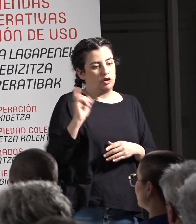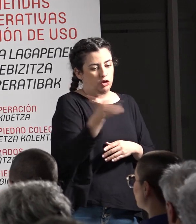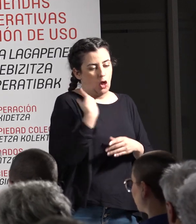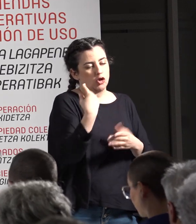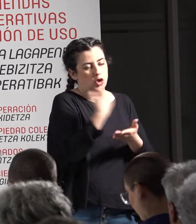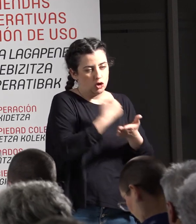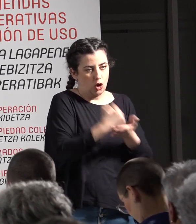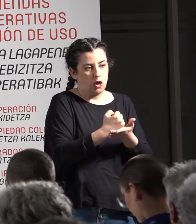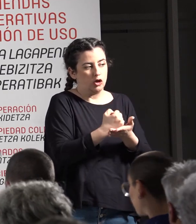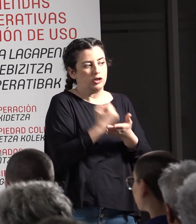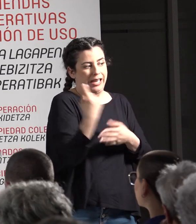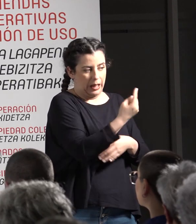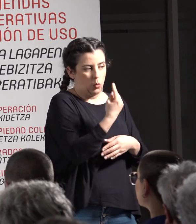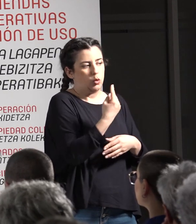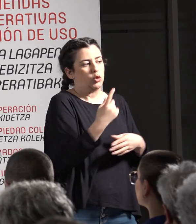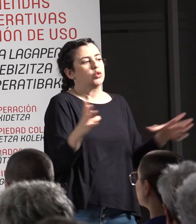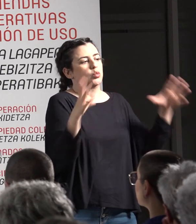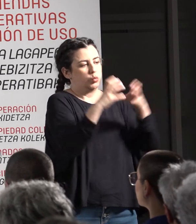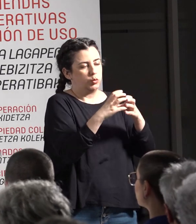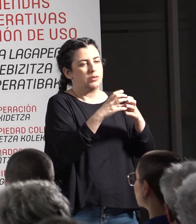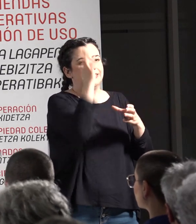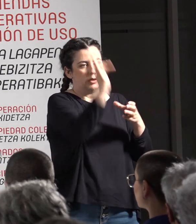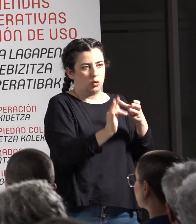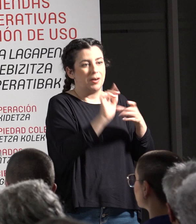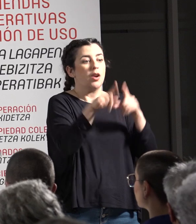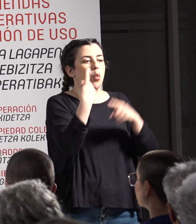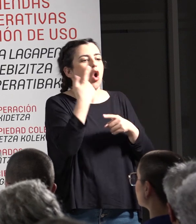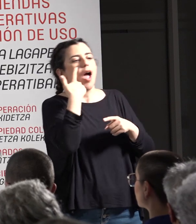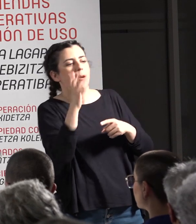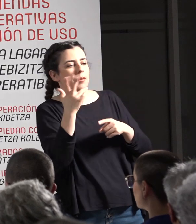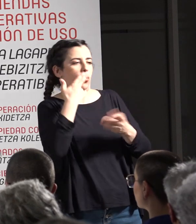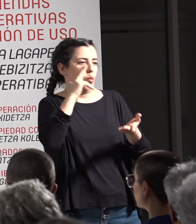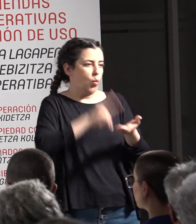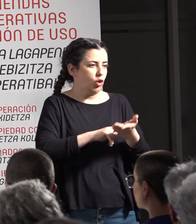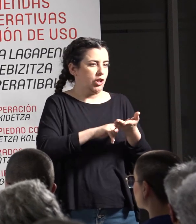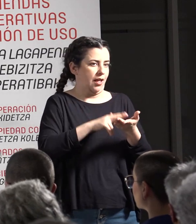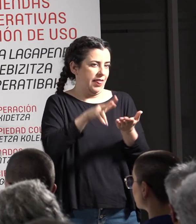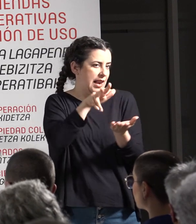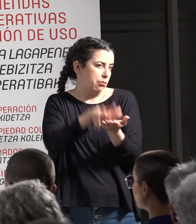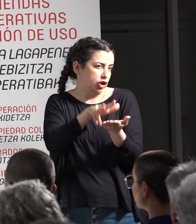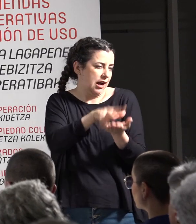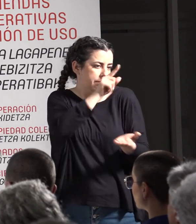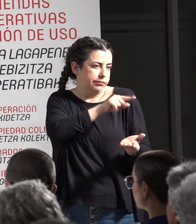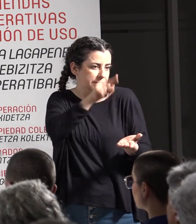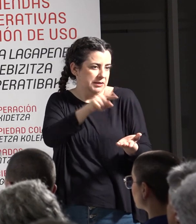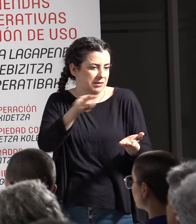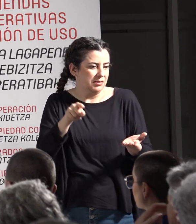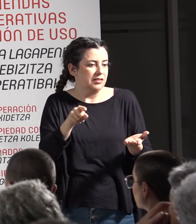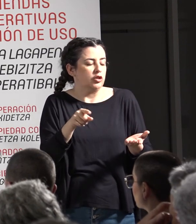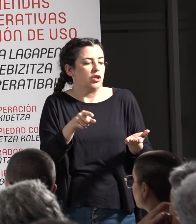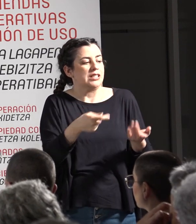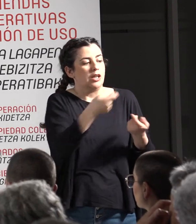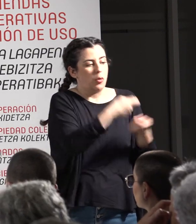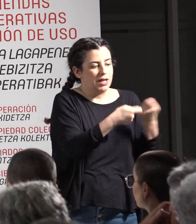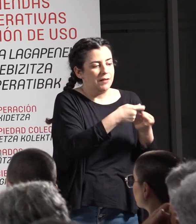se cogen y se suman. Y luego cogemos la cuota de la hipoteca que va a quedar a la cooperativa más el endeudamiento que tengan